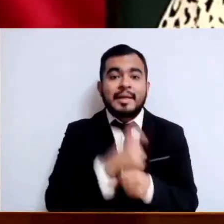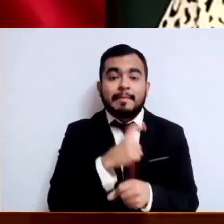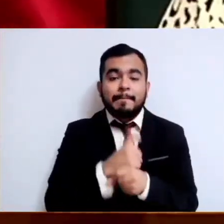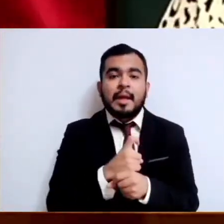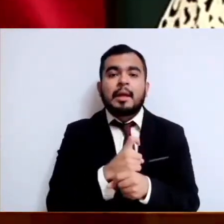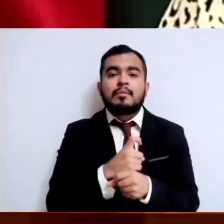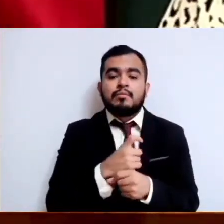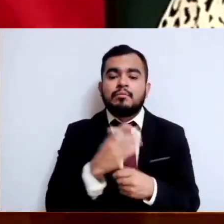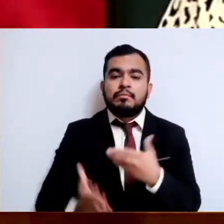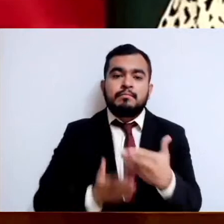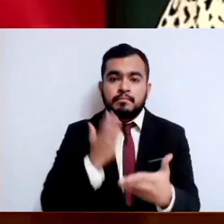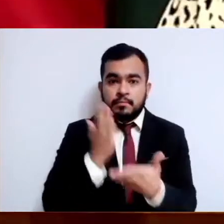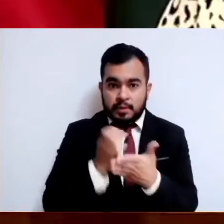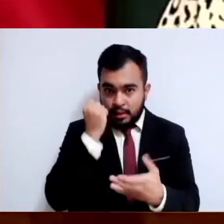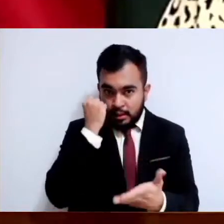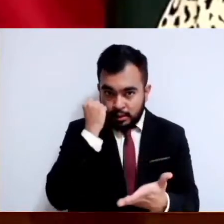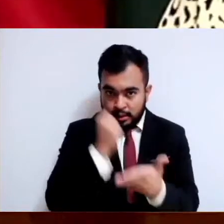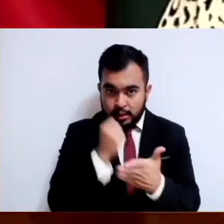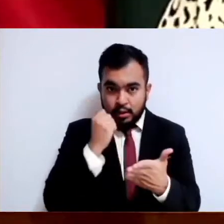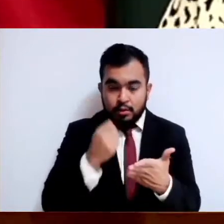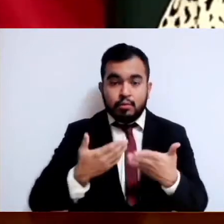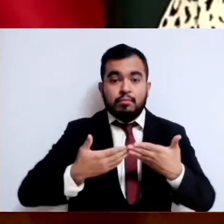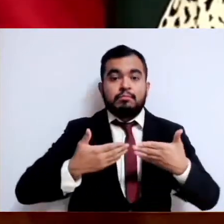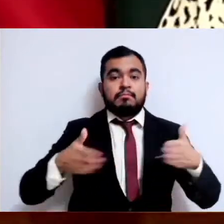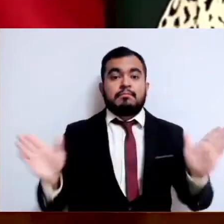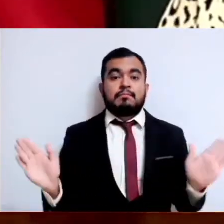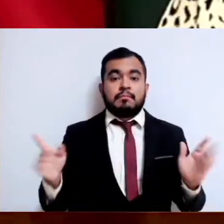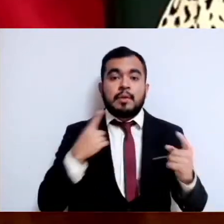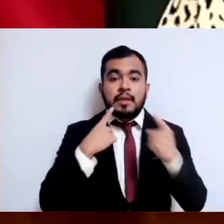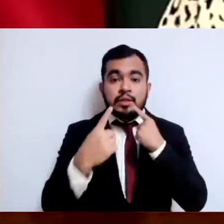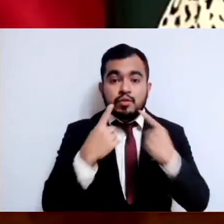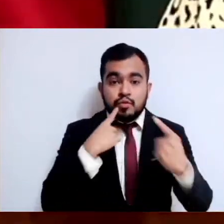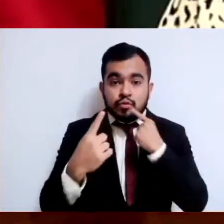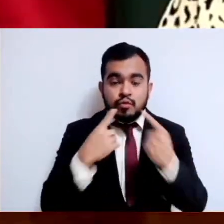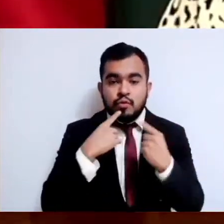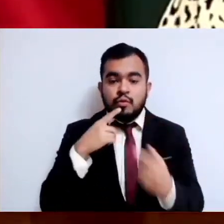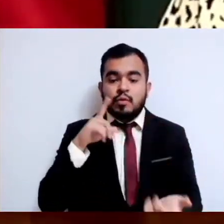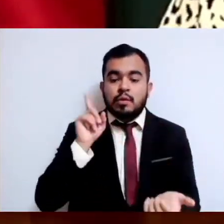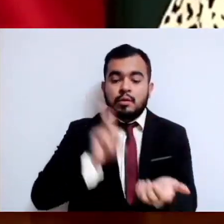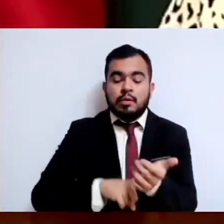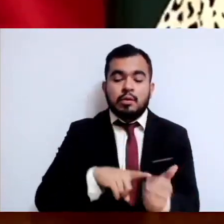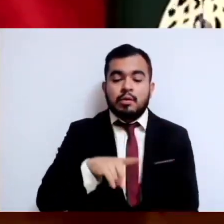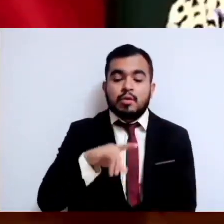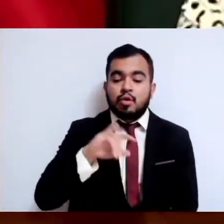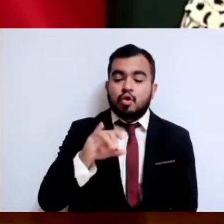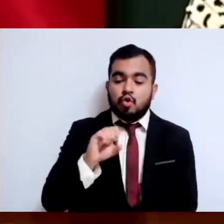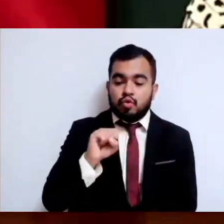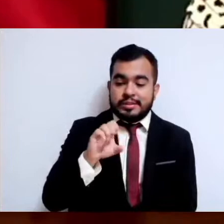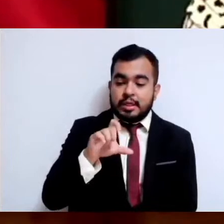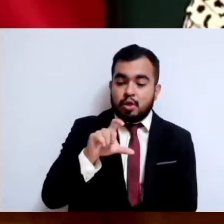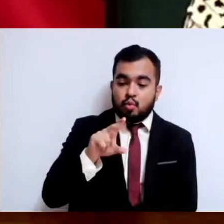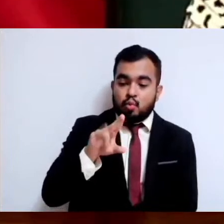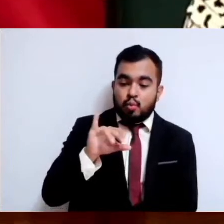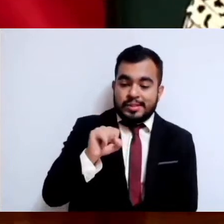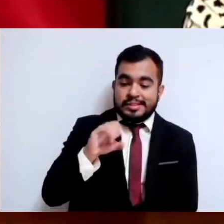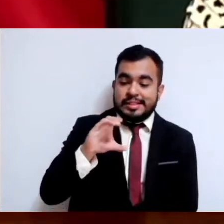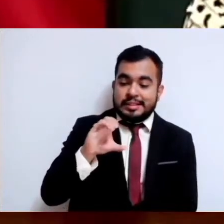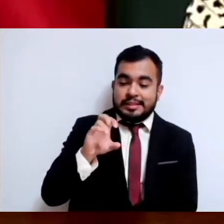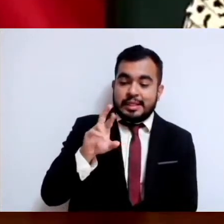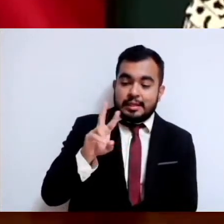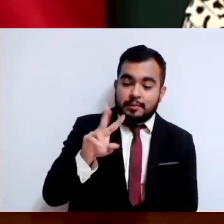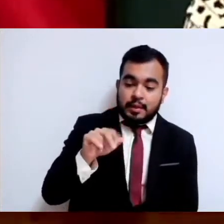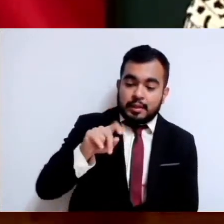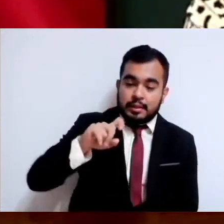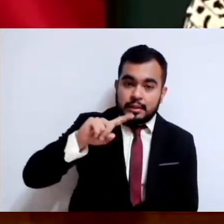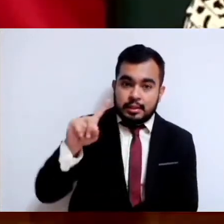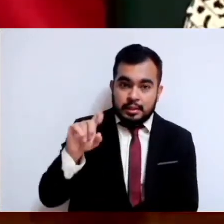de la terna. Por lo tanto, abro la discusión en lo general de la propuesta en favor del ciudadano José Luis Cervantes